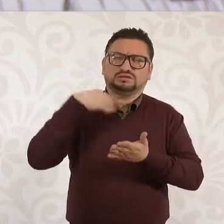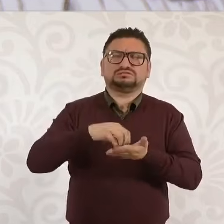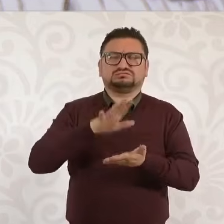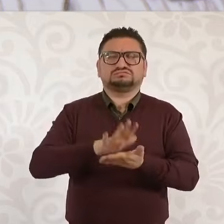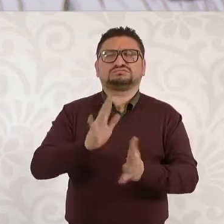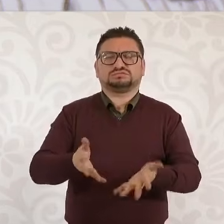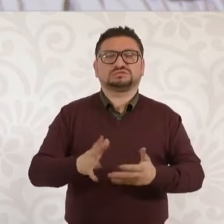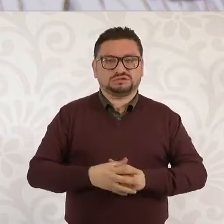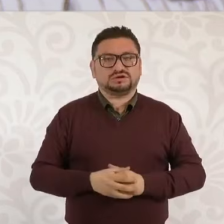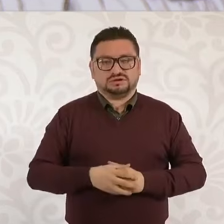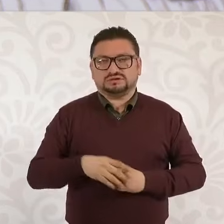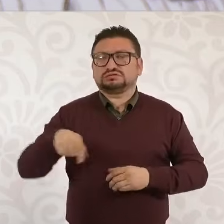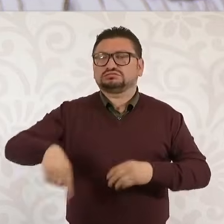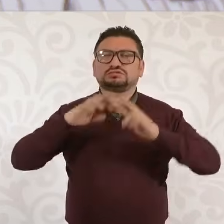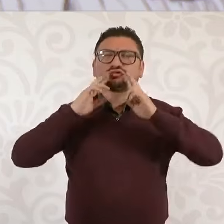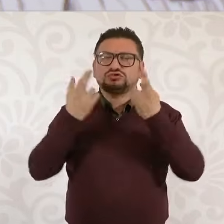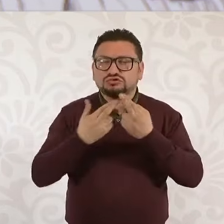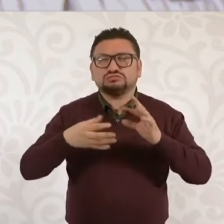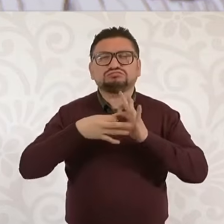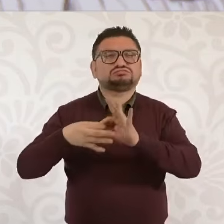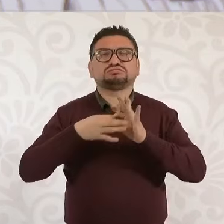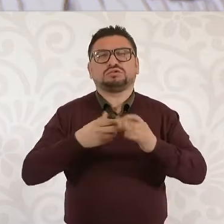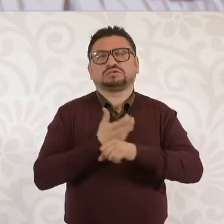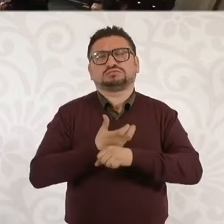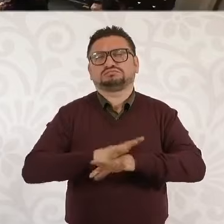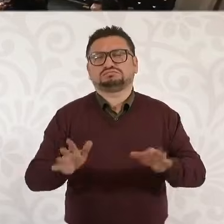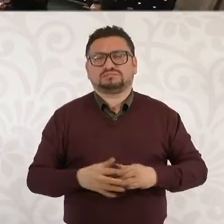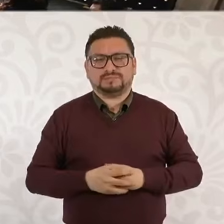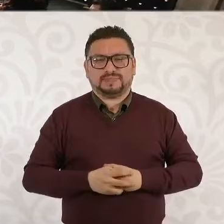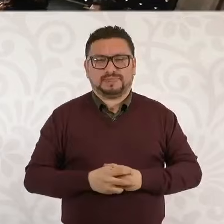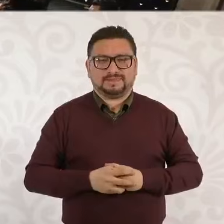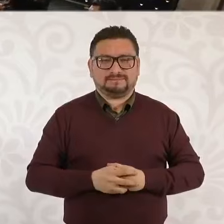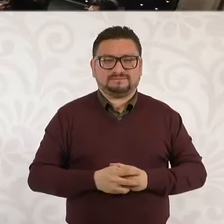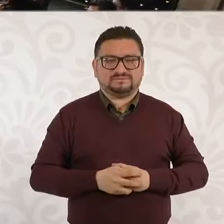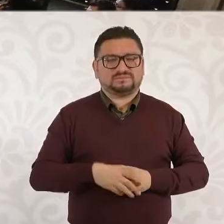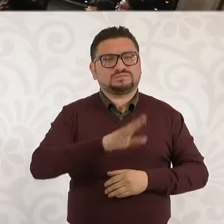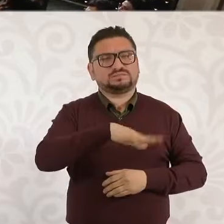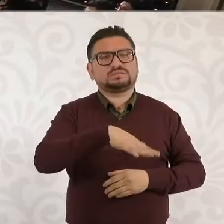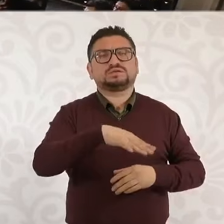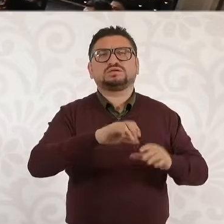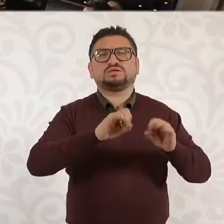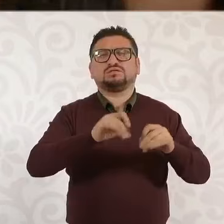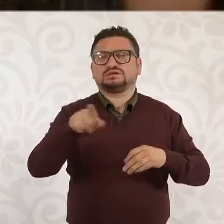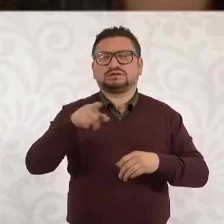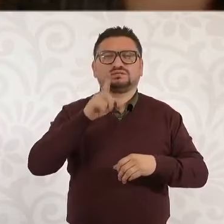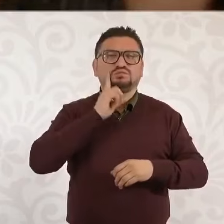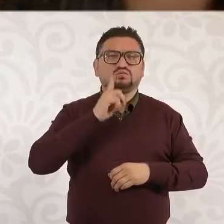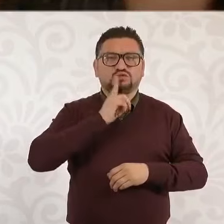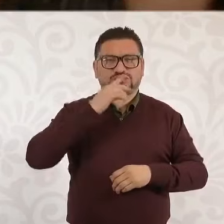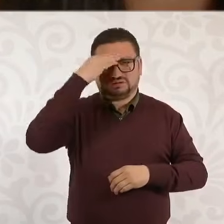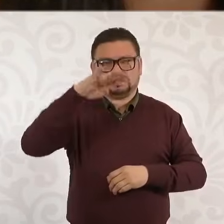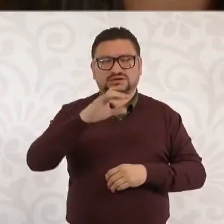reunión como parte pues de este entendimiento que tenemos con Estados Unidos. No obstante, la oficina de la señora Carter